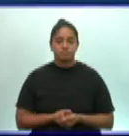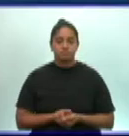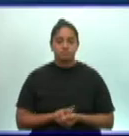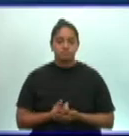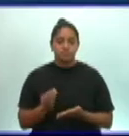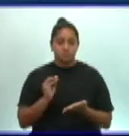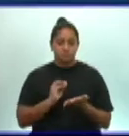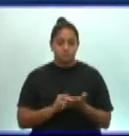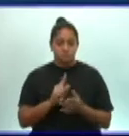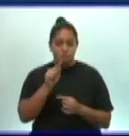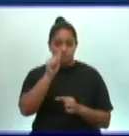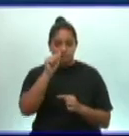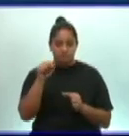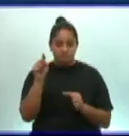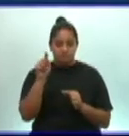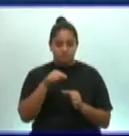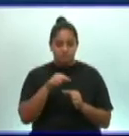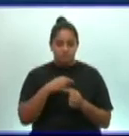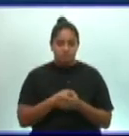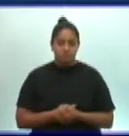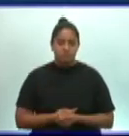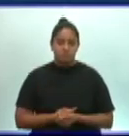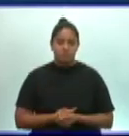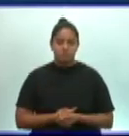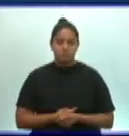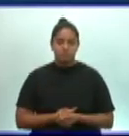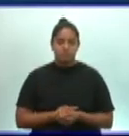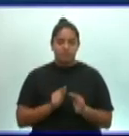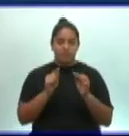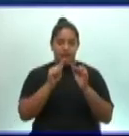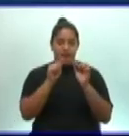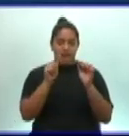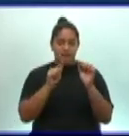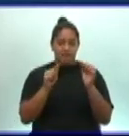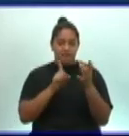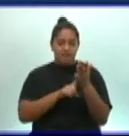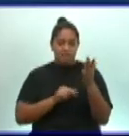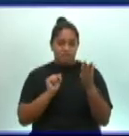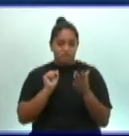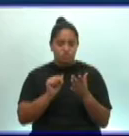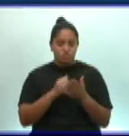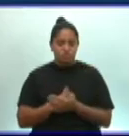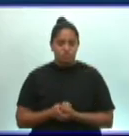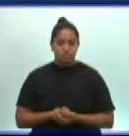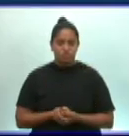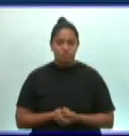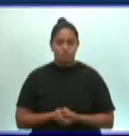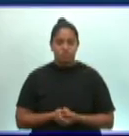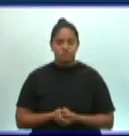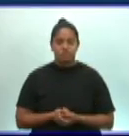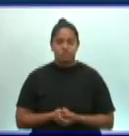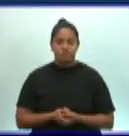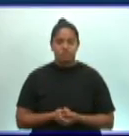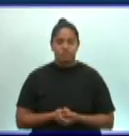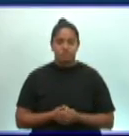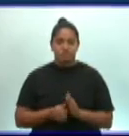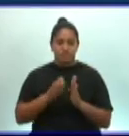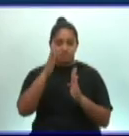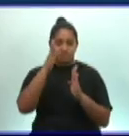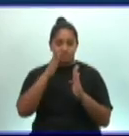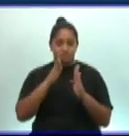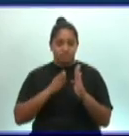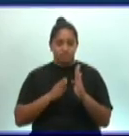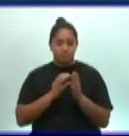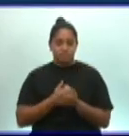representadas con estas cruces que simbolizan a las líneas de inducción entrando o yendo a ese espacio que está ahí